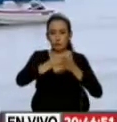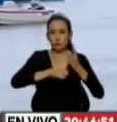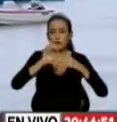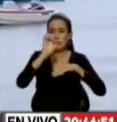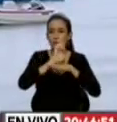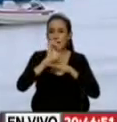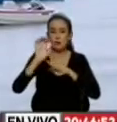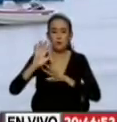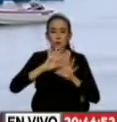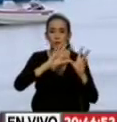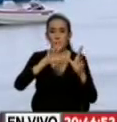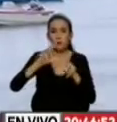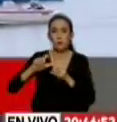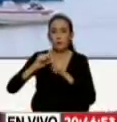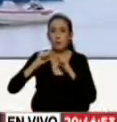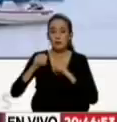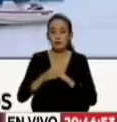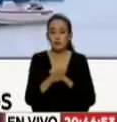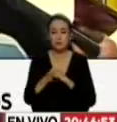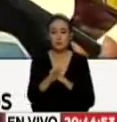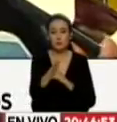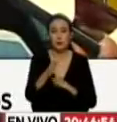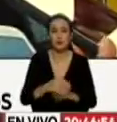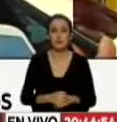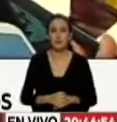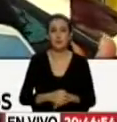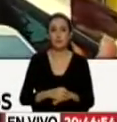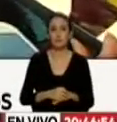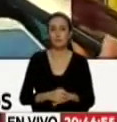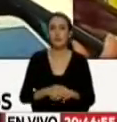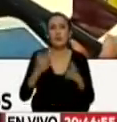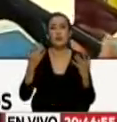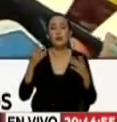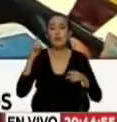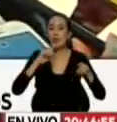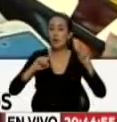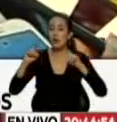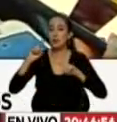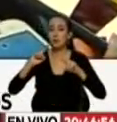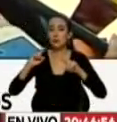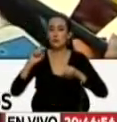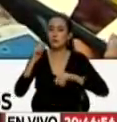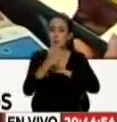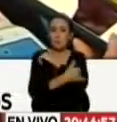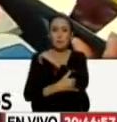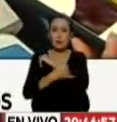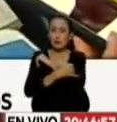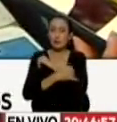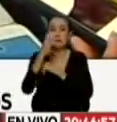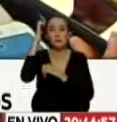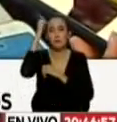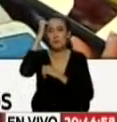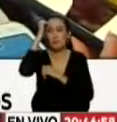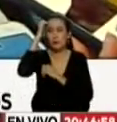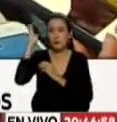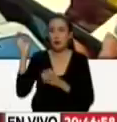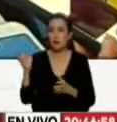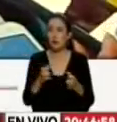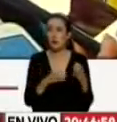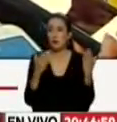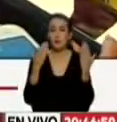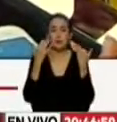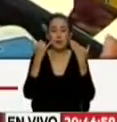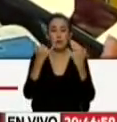en su lucha contra los delitos pesqueros. Que se ve en muy pocos países y por eso hay que aprovechar